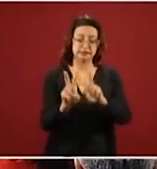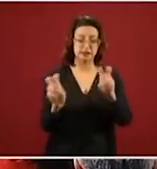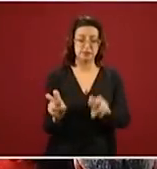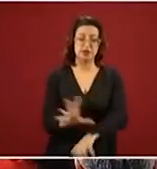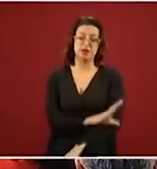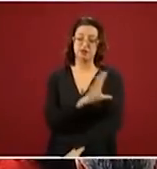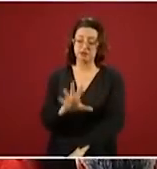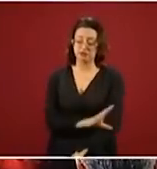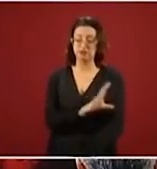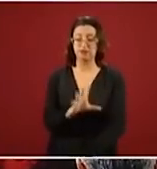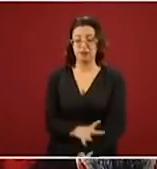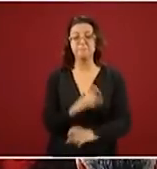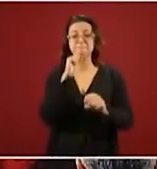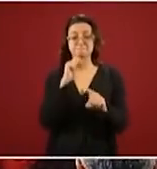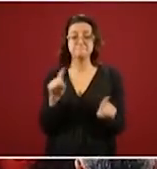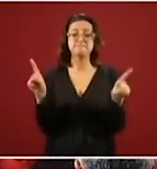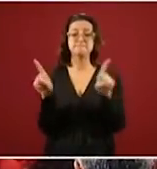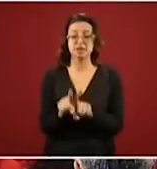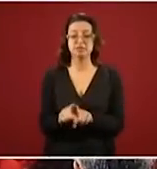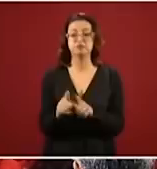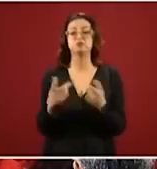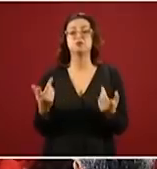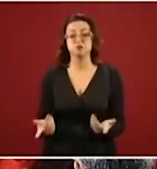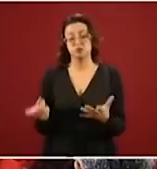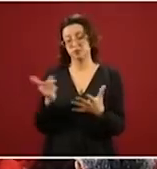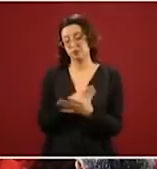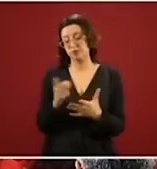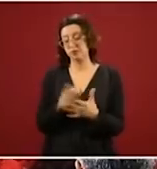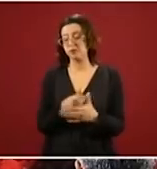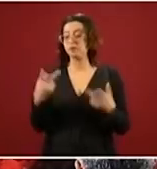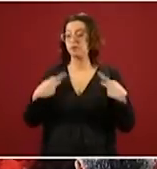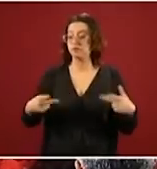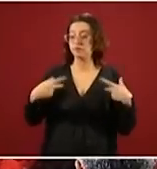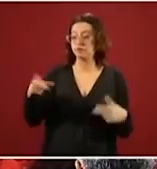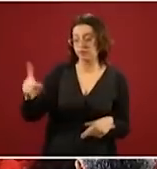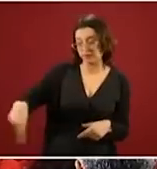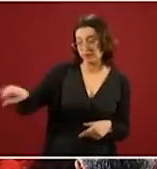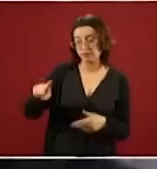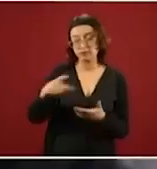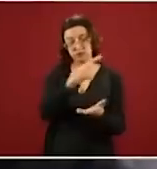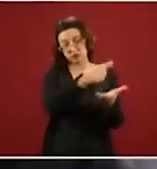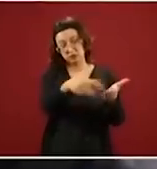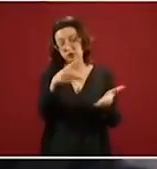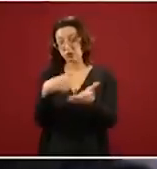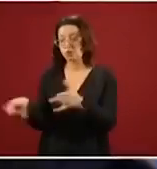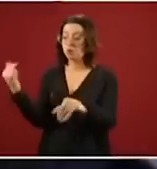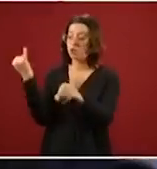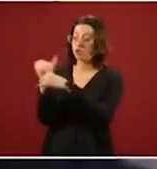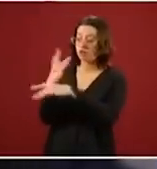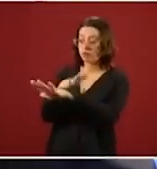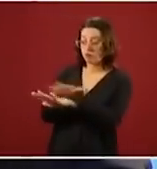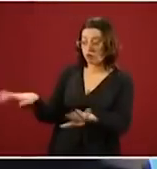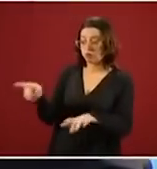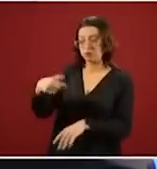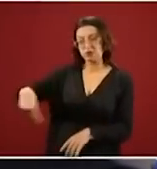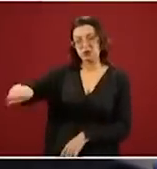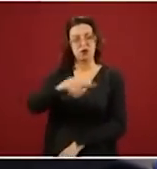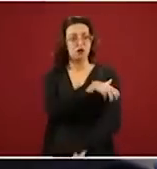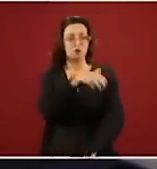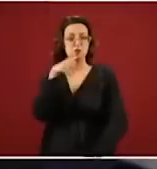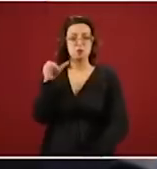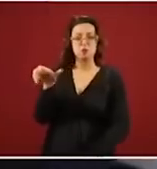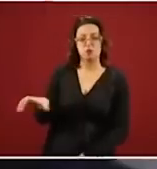energéticos y también empoderar al consumidor con información ha permitido que nos volvamos como